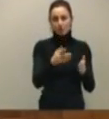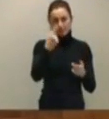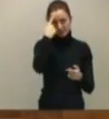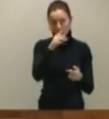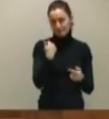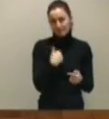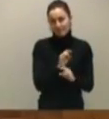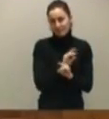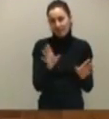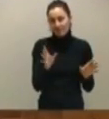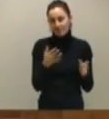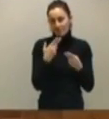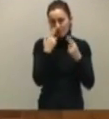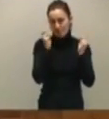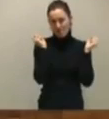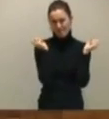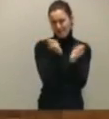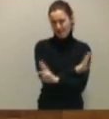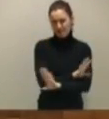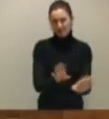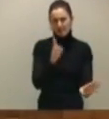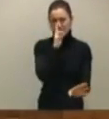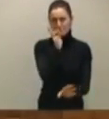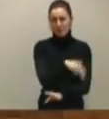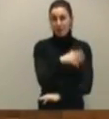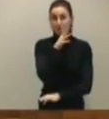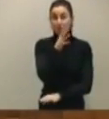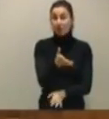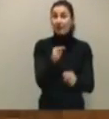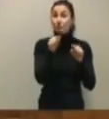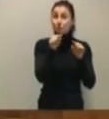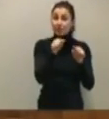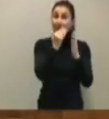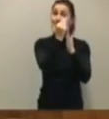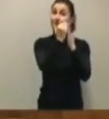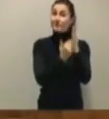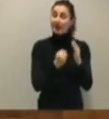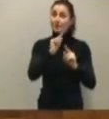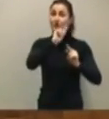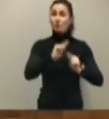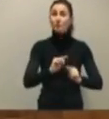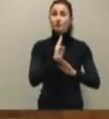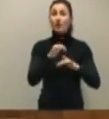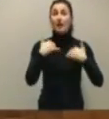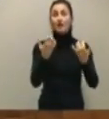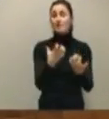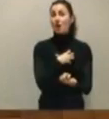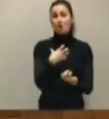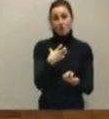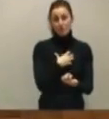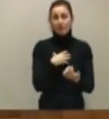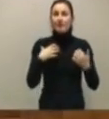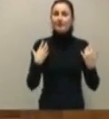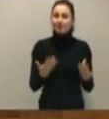que usted sabe que es absolutamente inocua. Inocua, porque usted no puede bajar el presupuesto de la Cámara, tiene que mantener el presupuesto